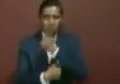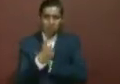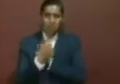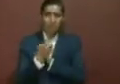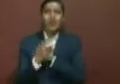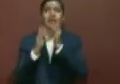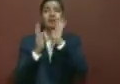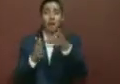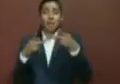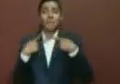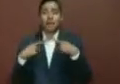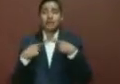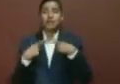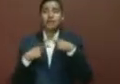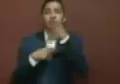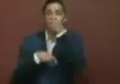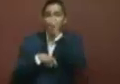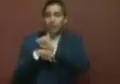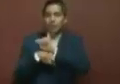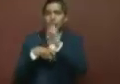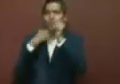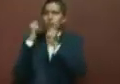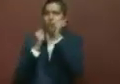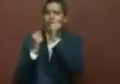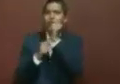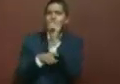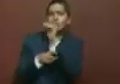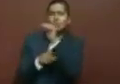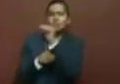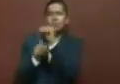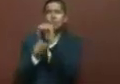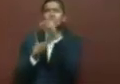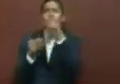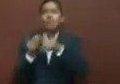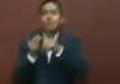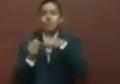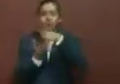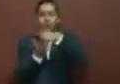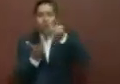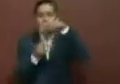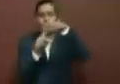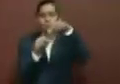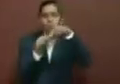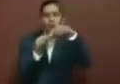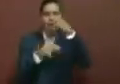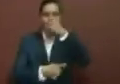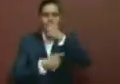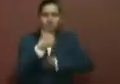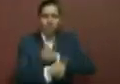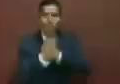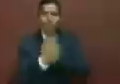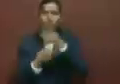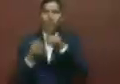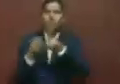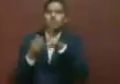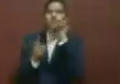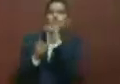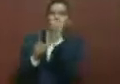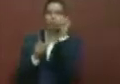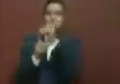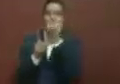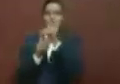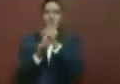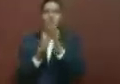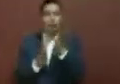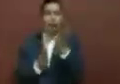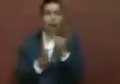hay gente que habla a la Secretaría de Turismo para saber dónde se compran ya los boletos, ya quieren comprar boletos para las diferentes competencias. Entonces, sin duda alguna, es uno de